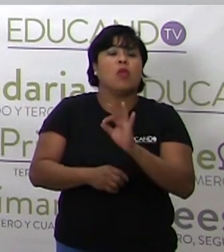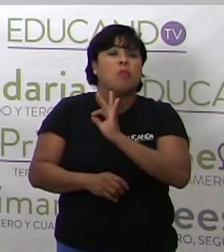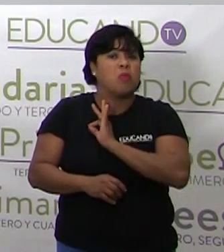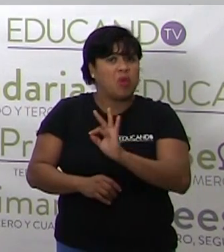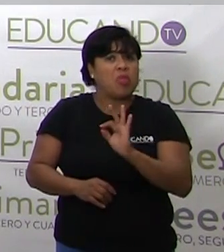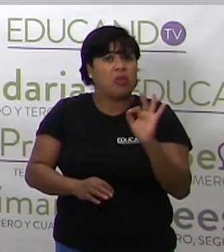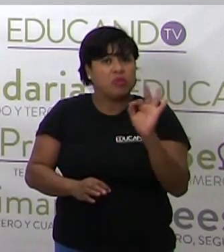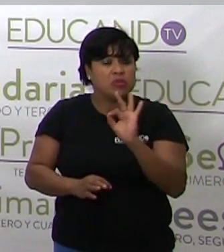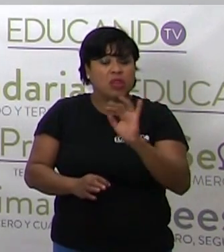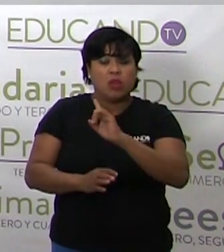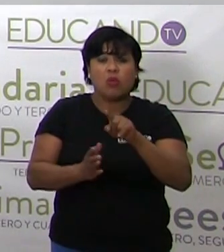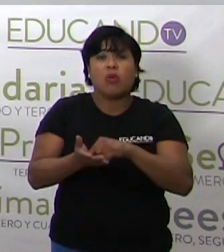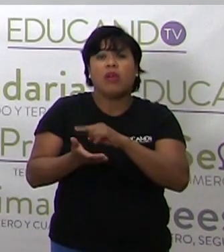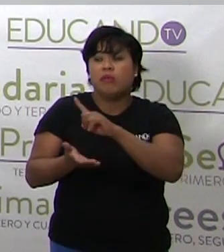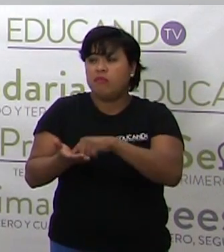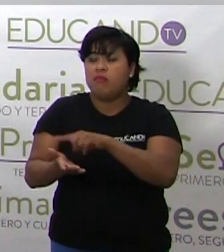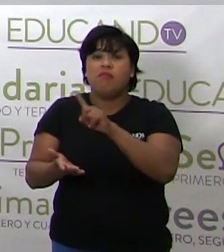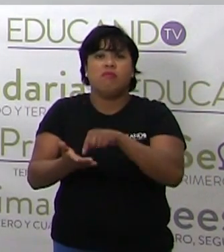pueden ser lugares,